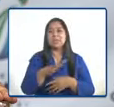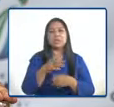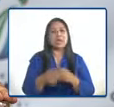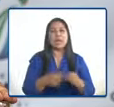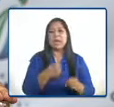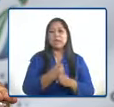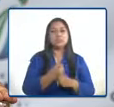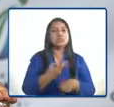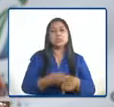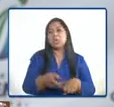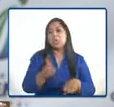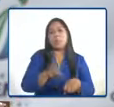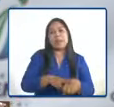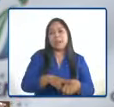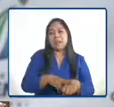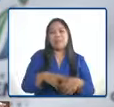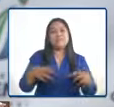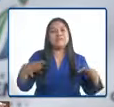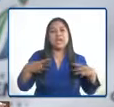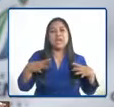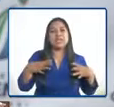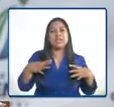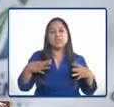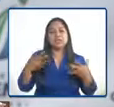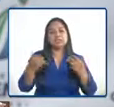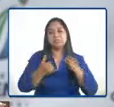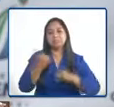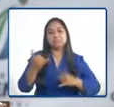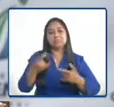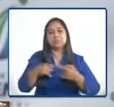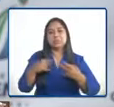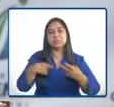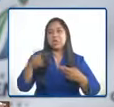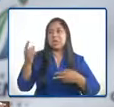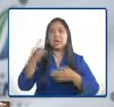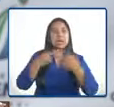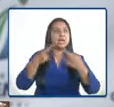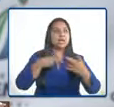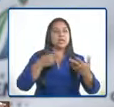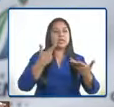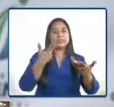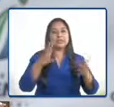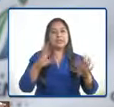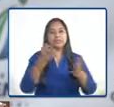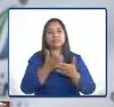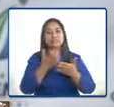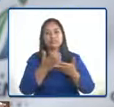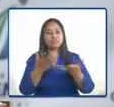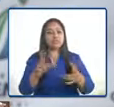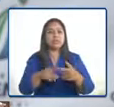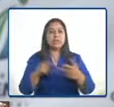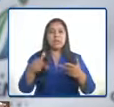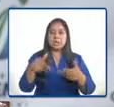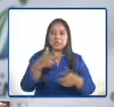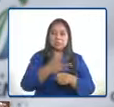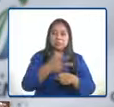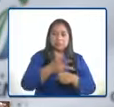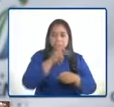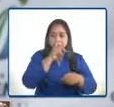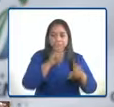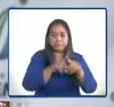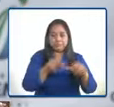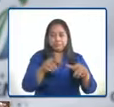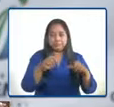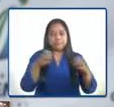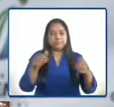ha sido normal. Las vacaciones en Estados Unidos se acaban, etcétera, ya regresan todos los chicos a sus escuelas, acá en Guatemala también. Y bueno,